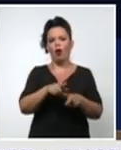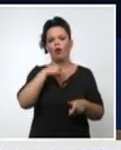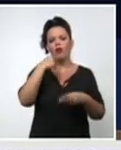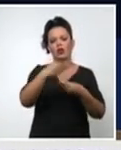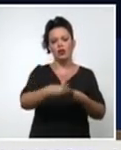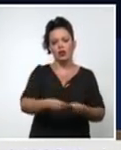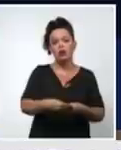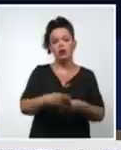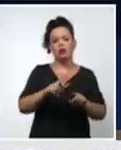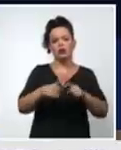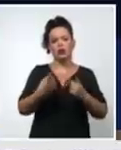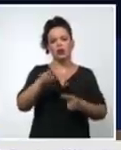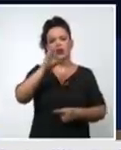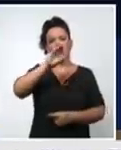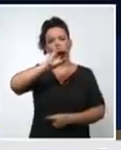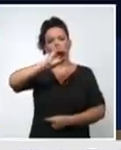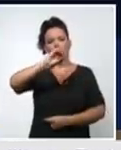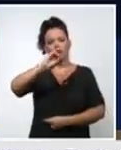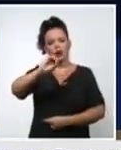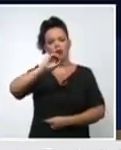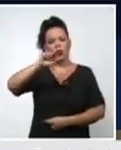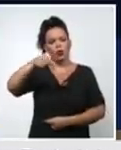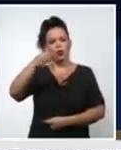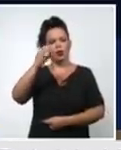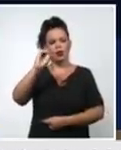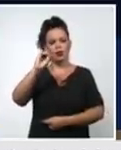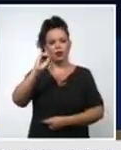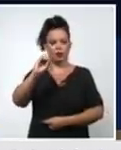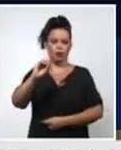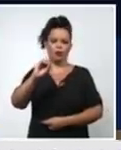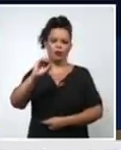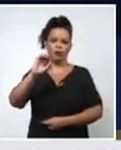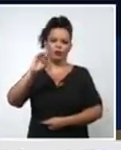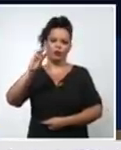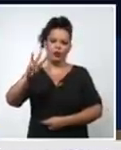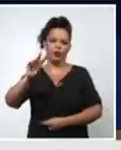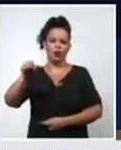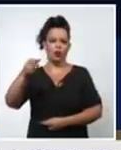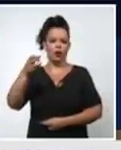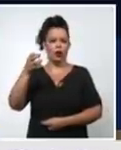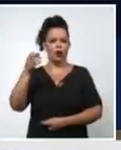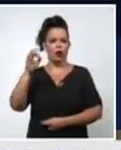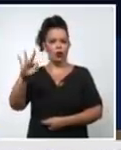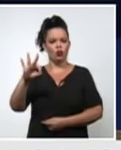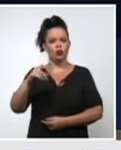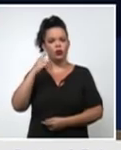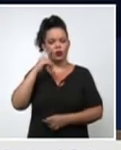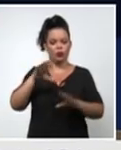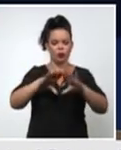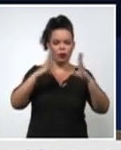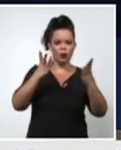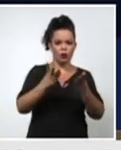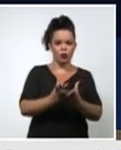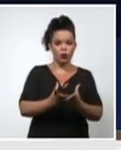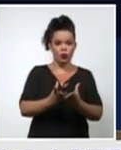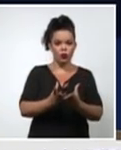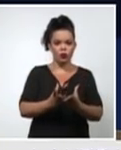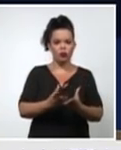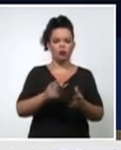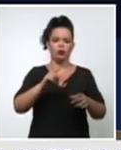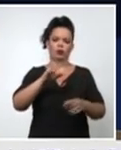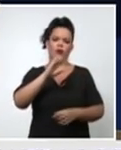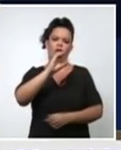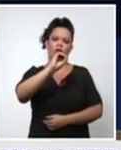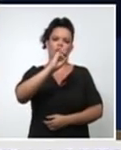posición 113 del mundo, cuya tasa es de 3,89.